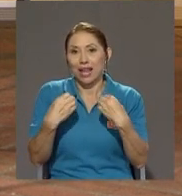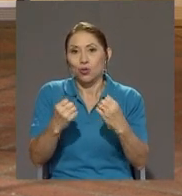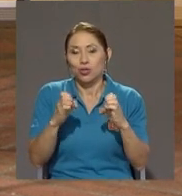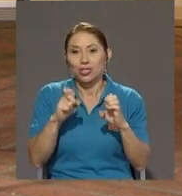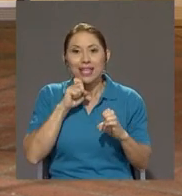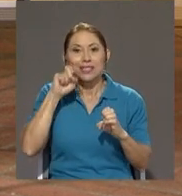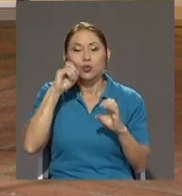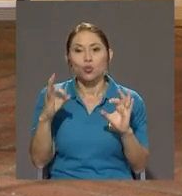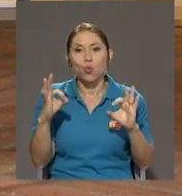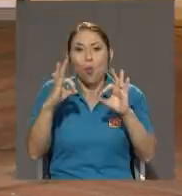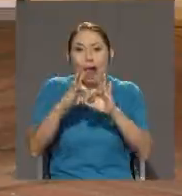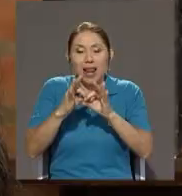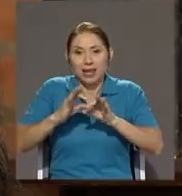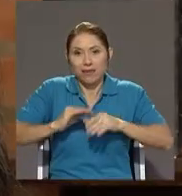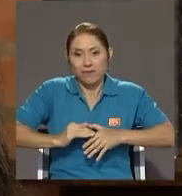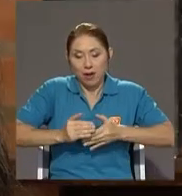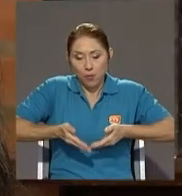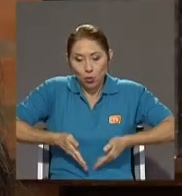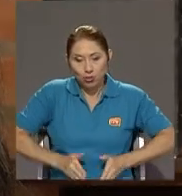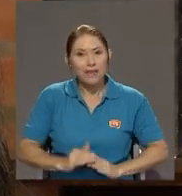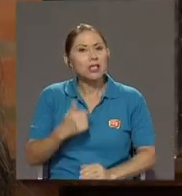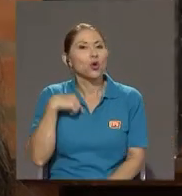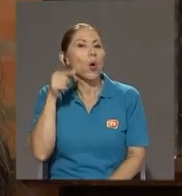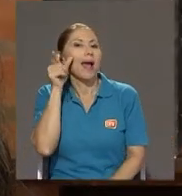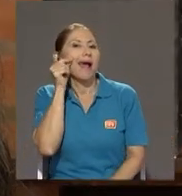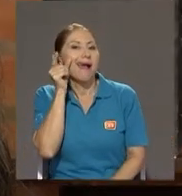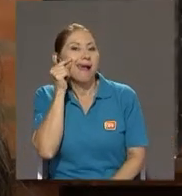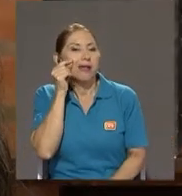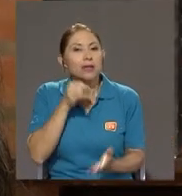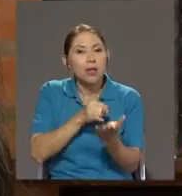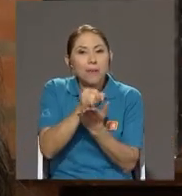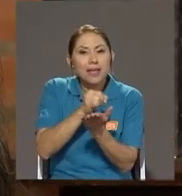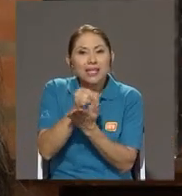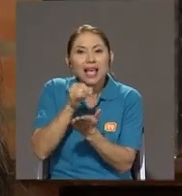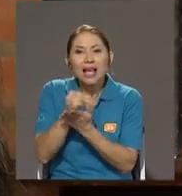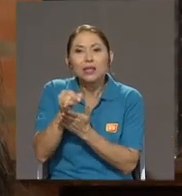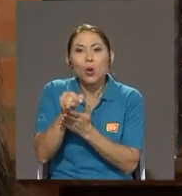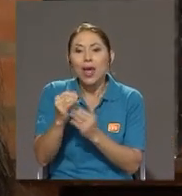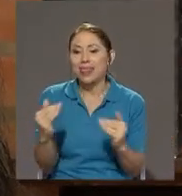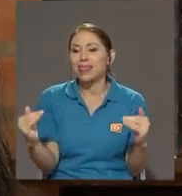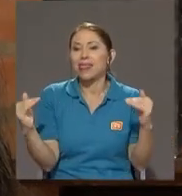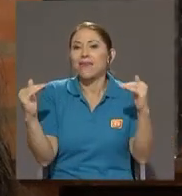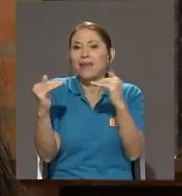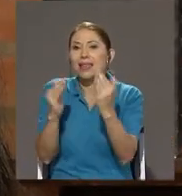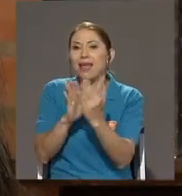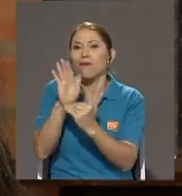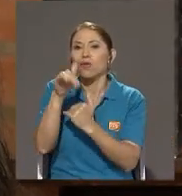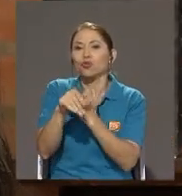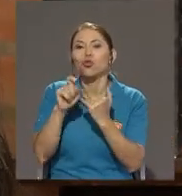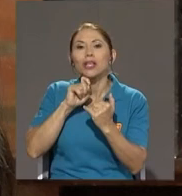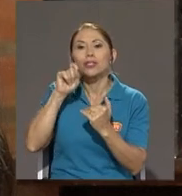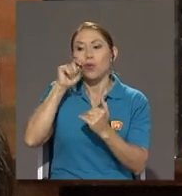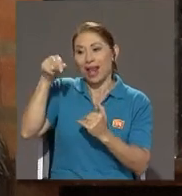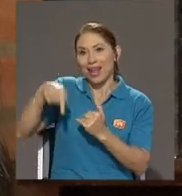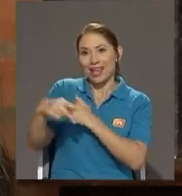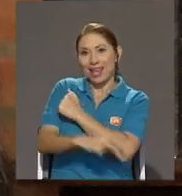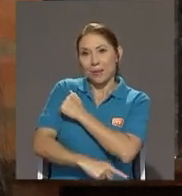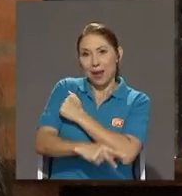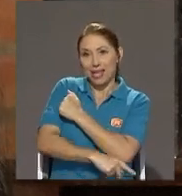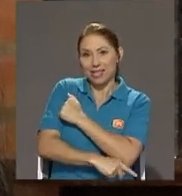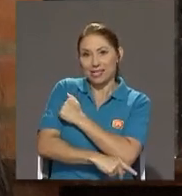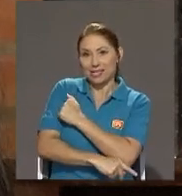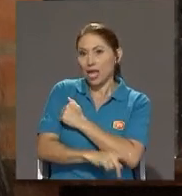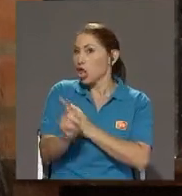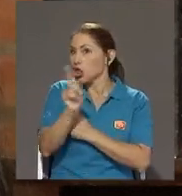estimar cuál es el nivel de abuso sexual en el país, no el reportado en la encuesta,